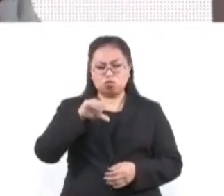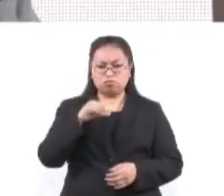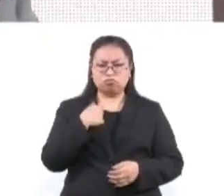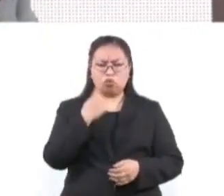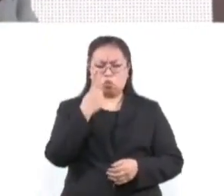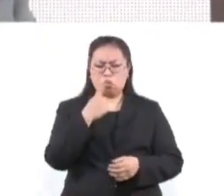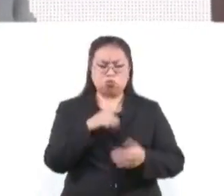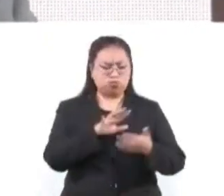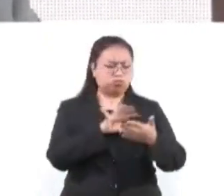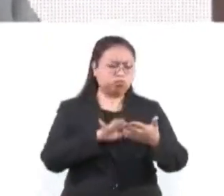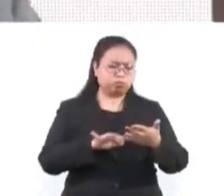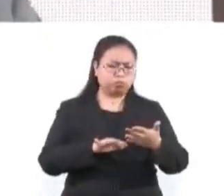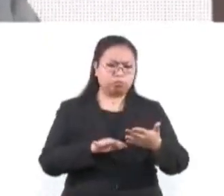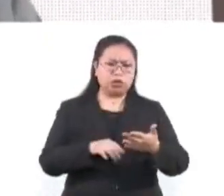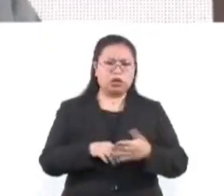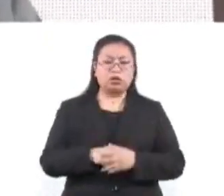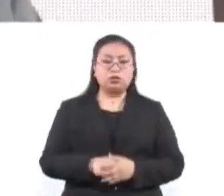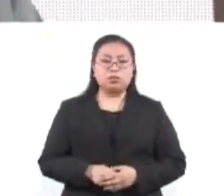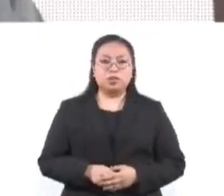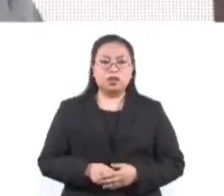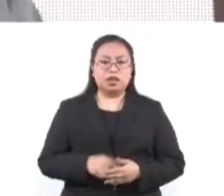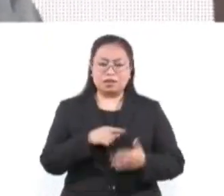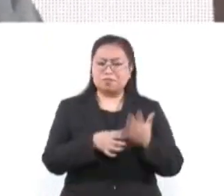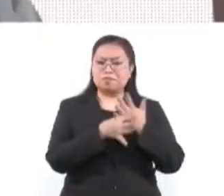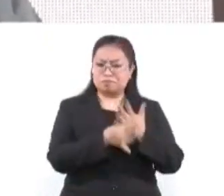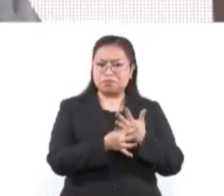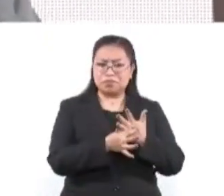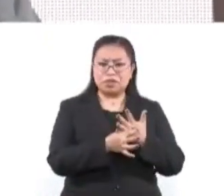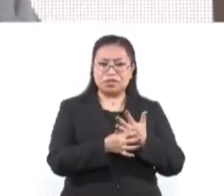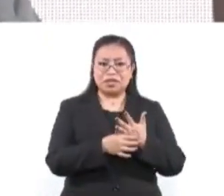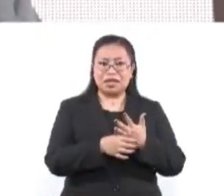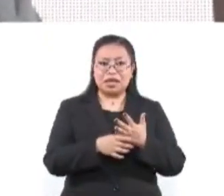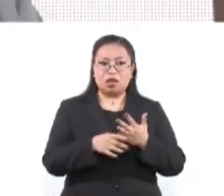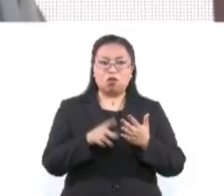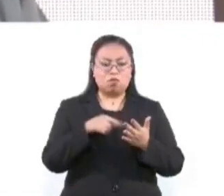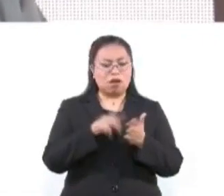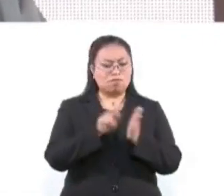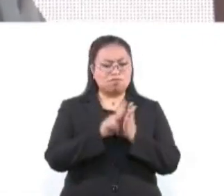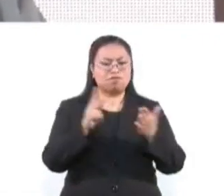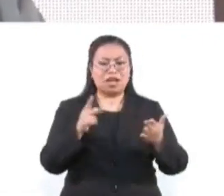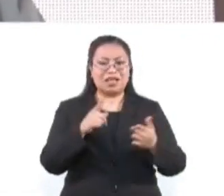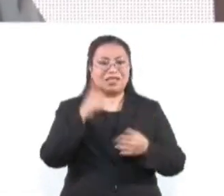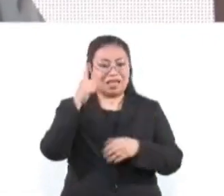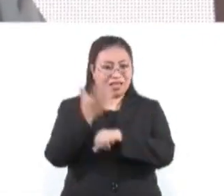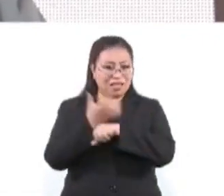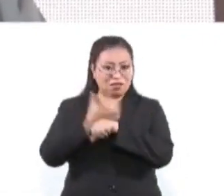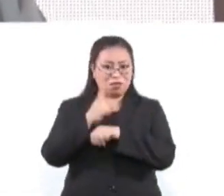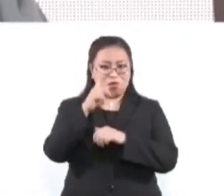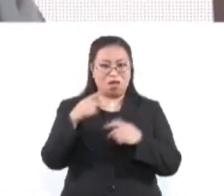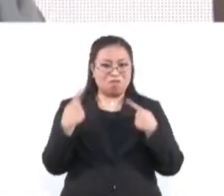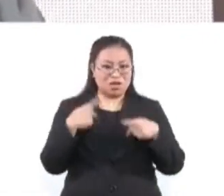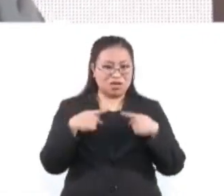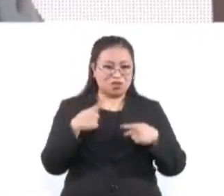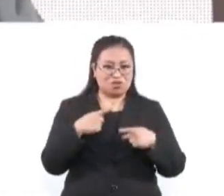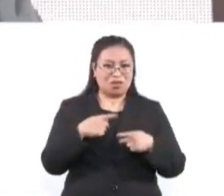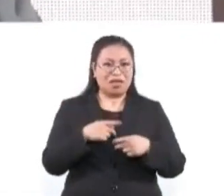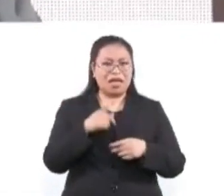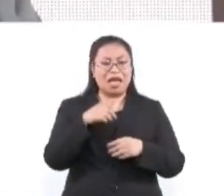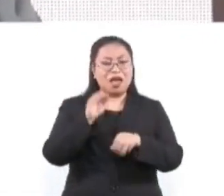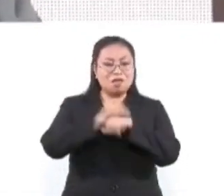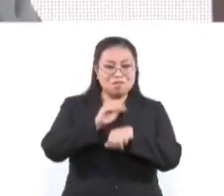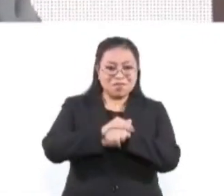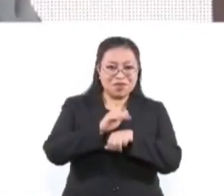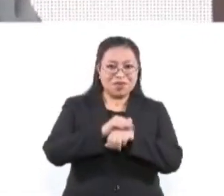casualmente, un texto en The New Yorker sobre que lo escribió un periodista norteamericano que fue amigo de Kurt